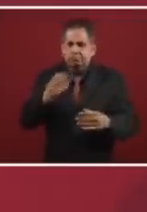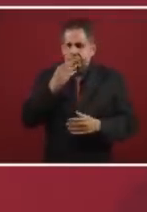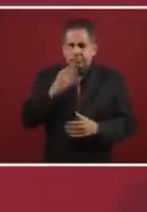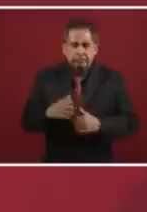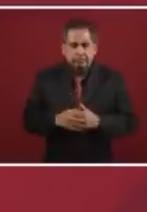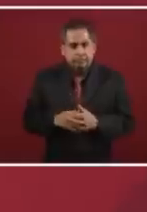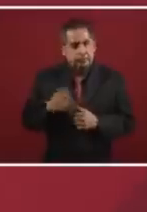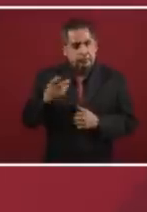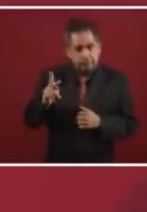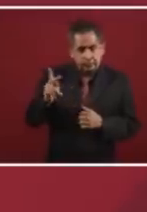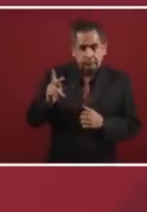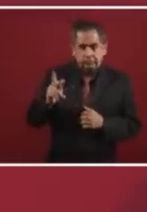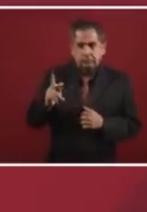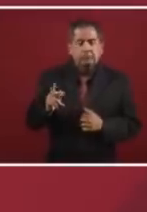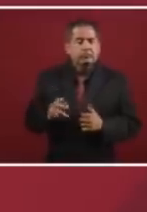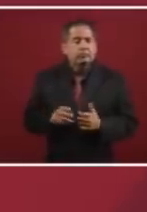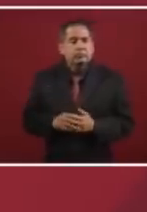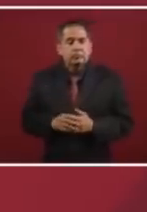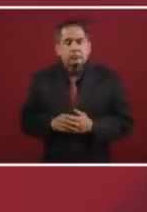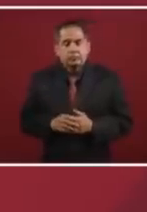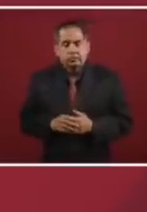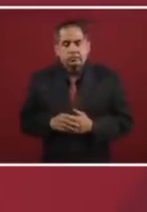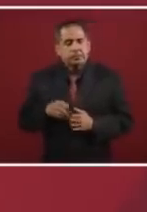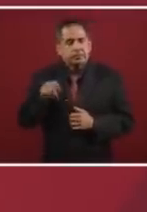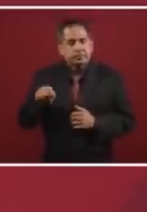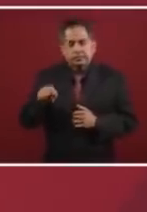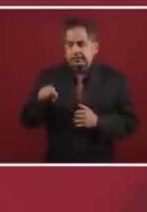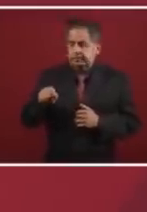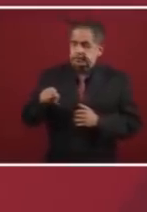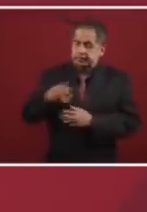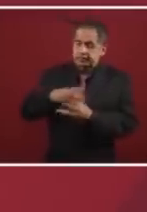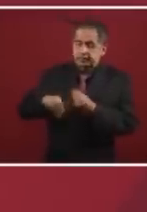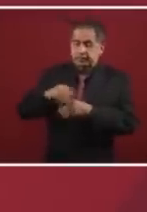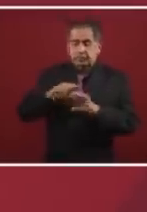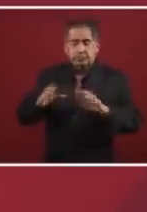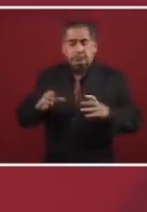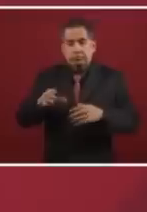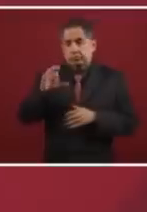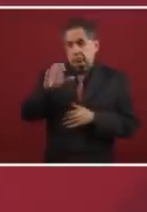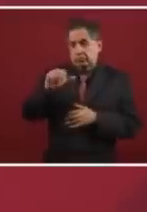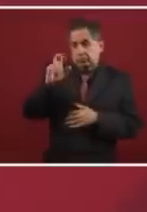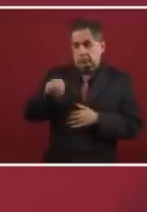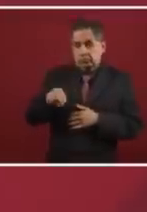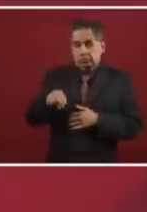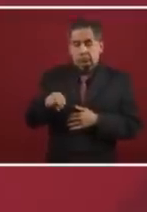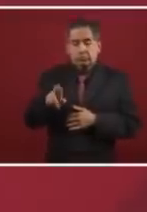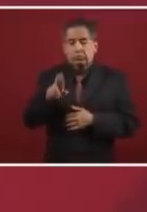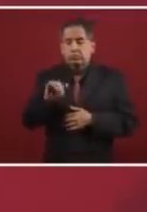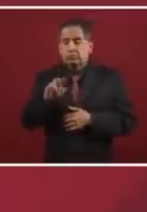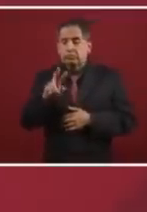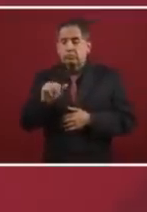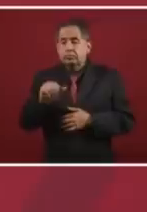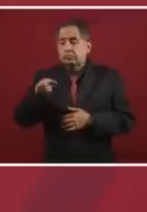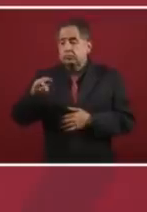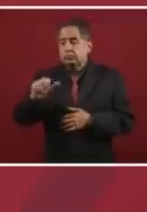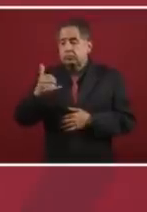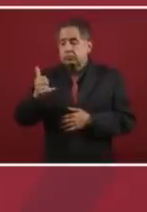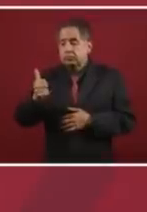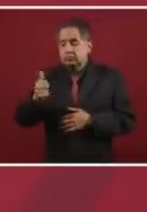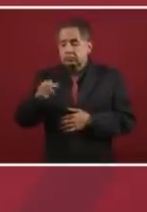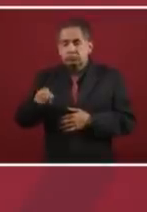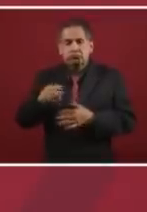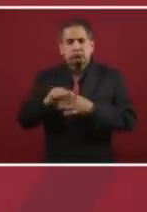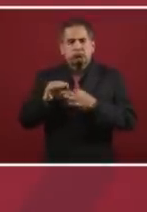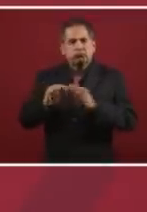sin embargo se sostiene cancún y la riviera maya cómo